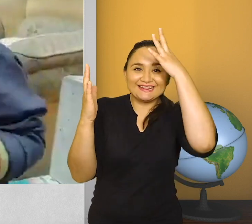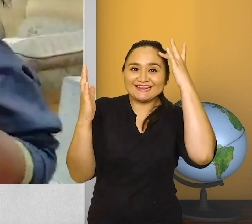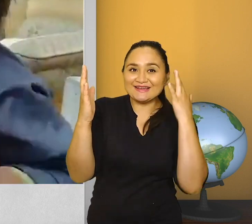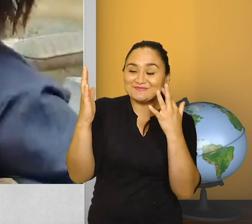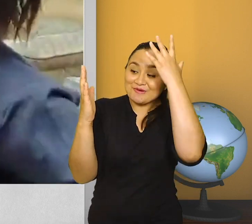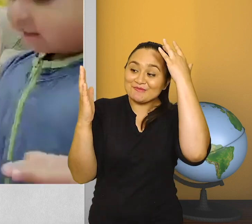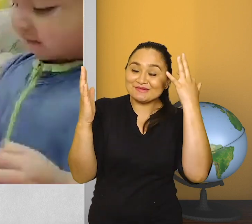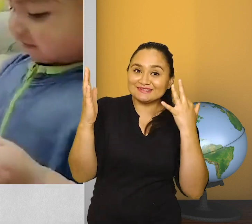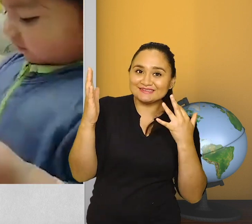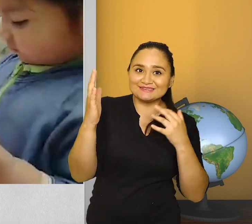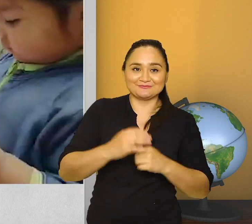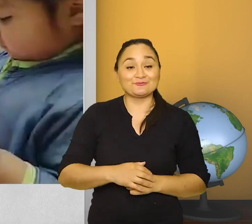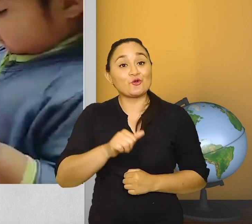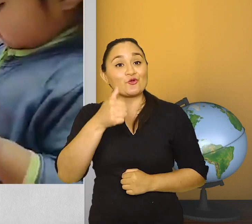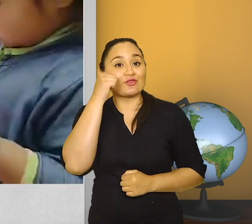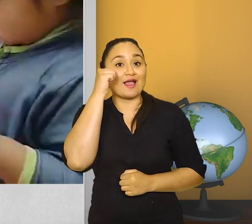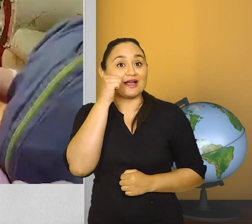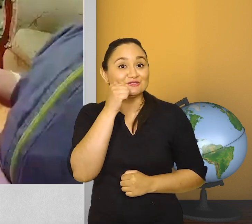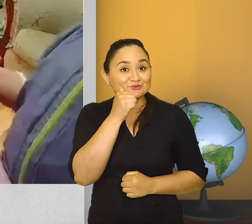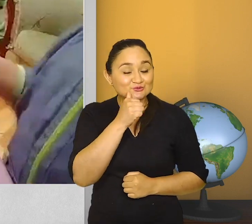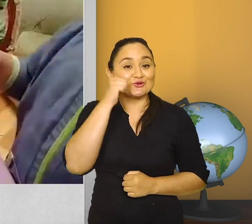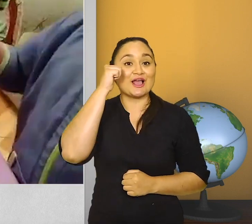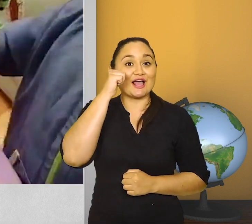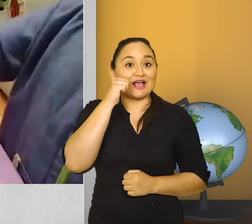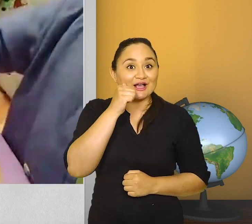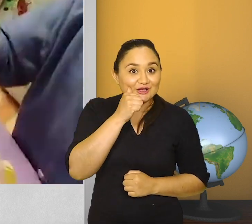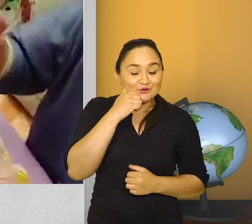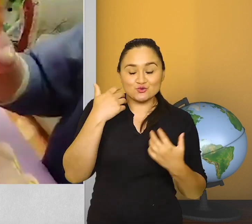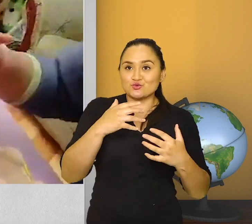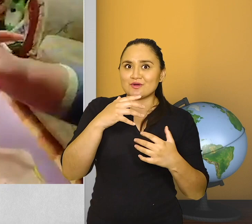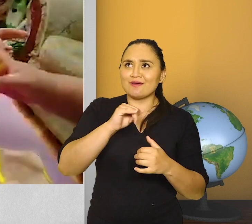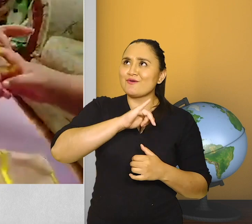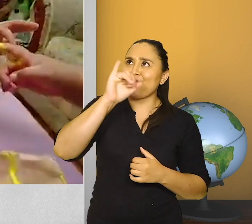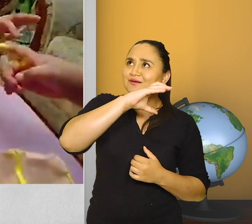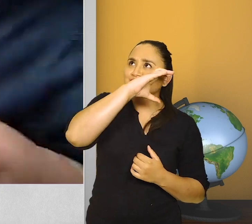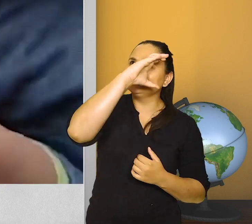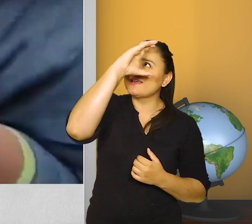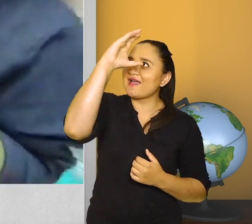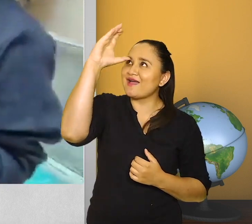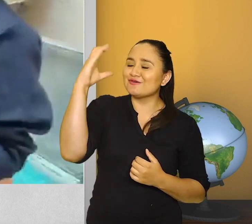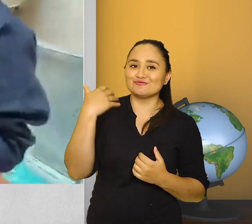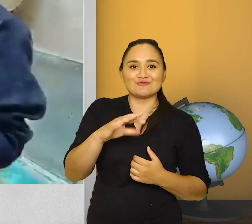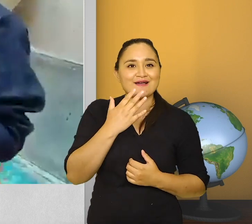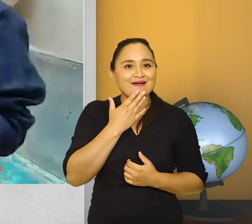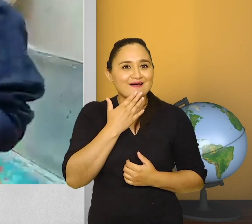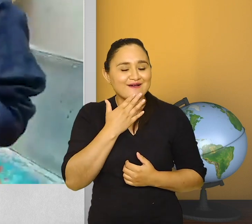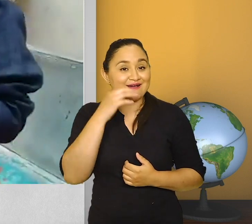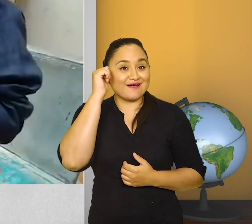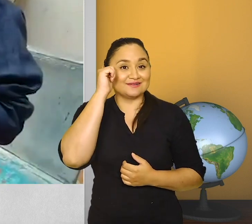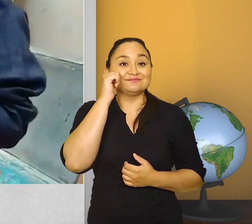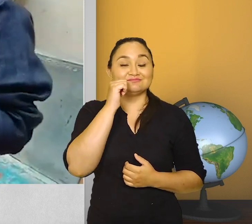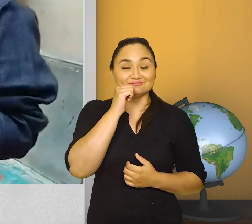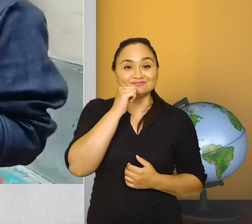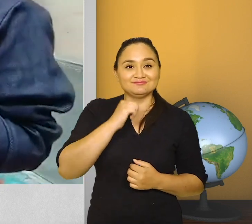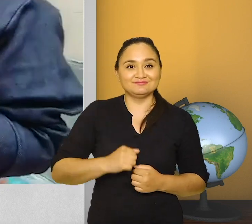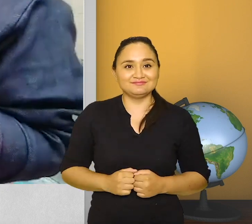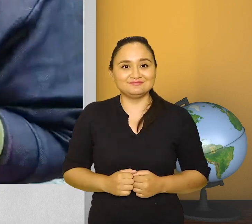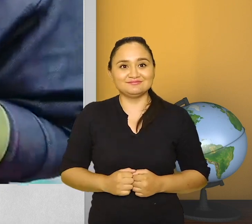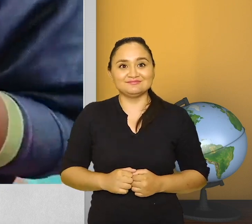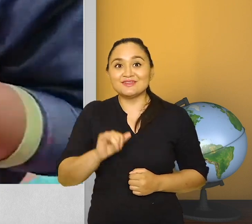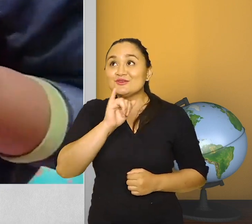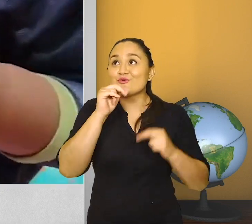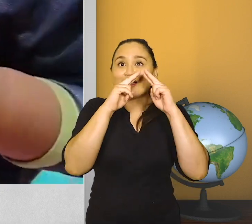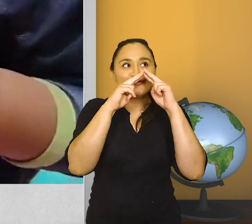amarillo. Amarillo. Amarillo. Amarillo. Amarillo. Azul. Azul como el cielo. Azul como la